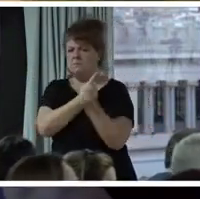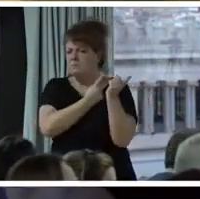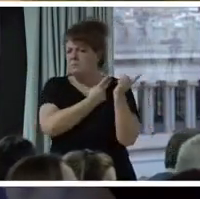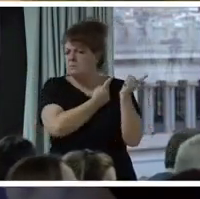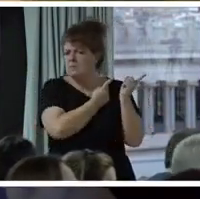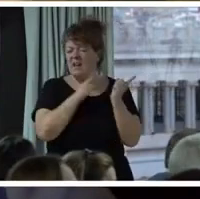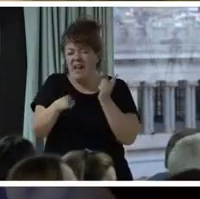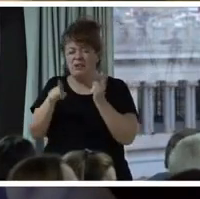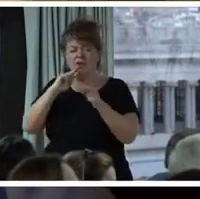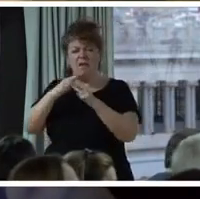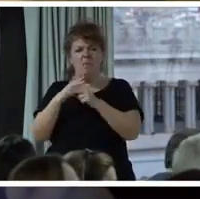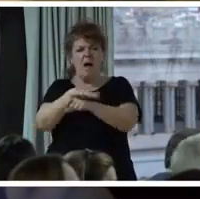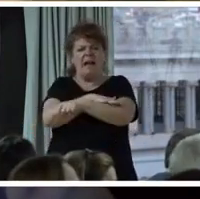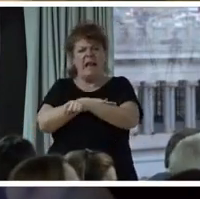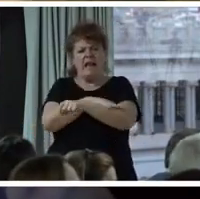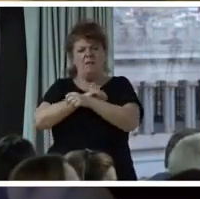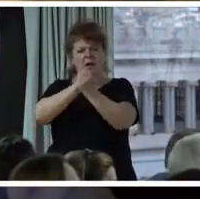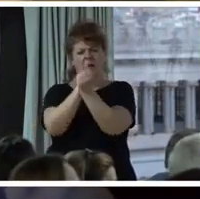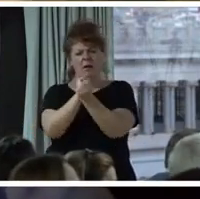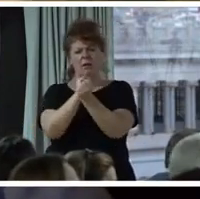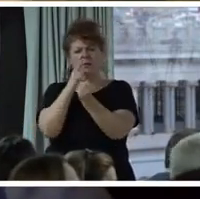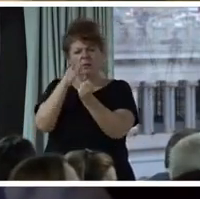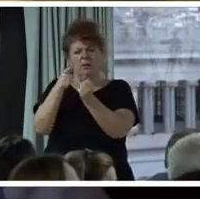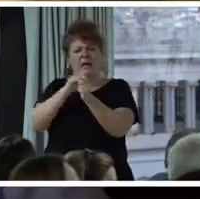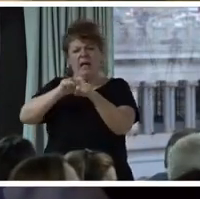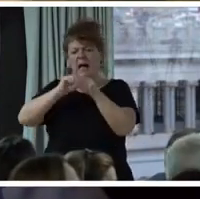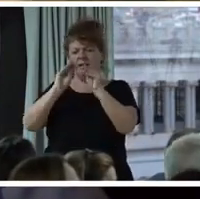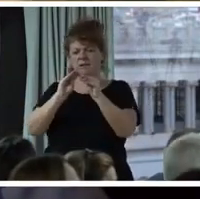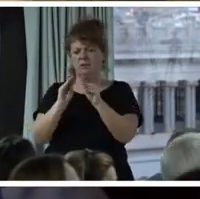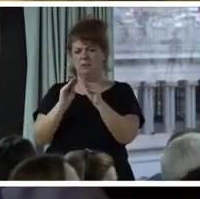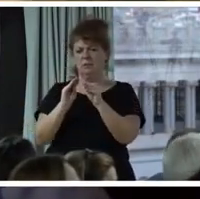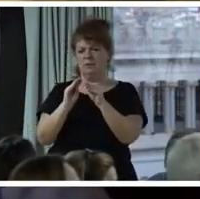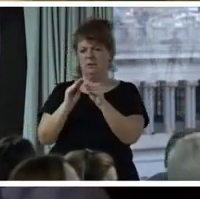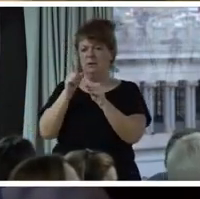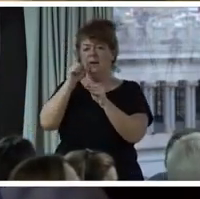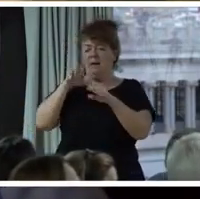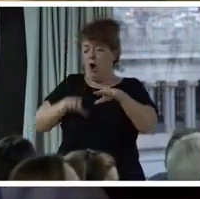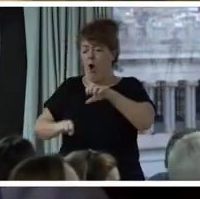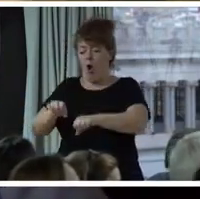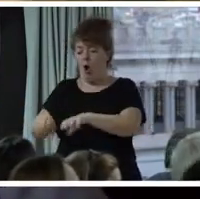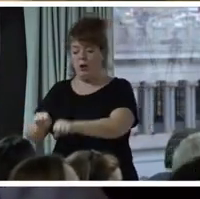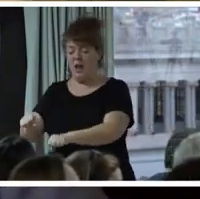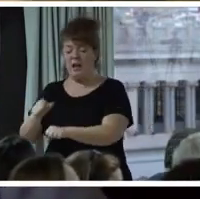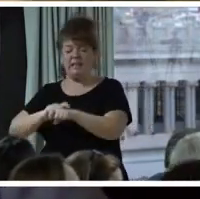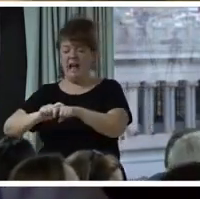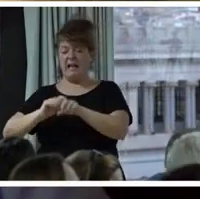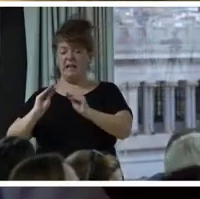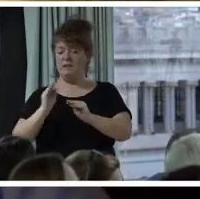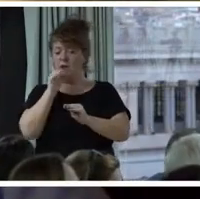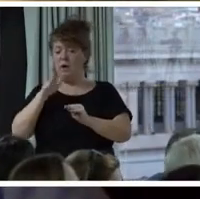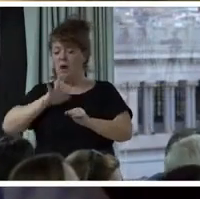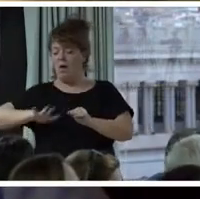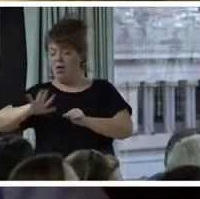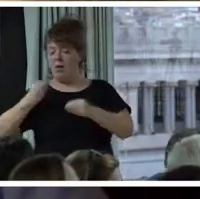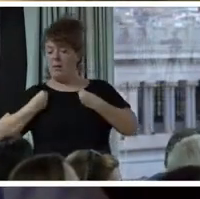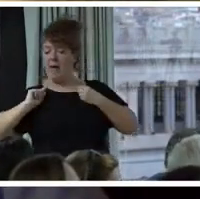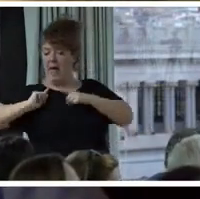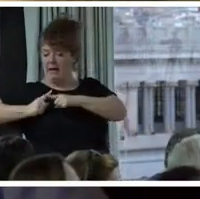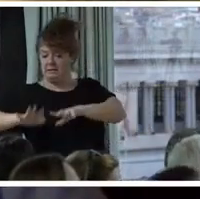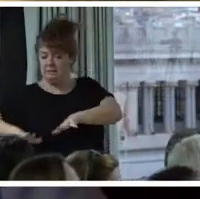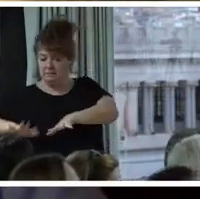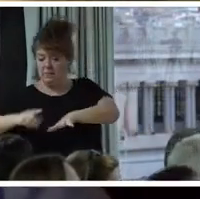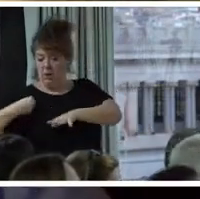carcerario es una característica esencial de los de todos regimenes coloniales que han Atrapado a los nativos ya